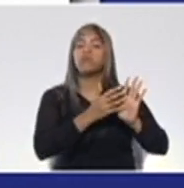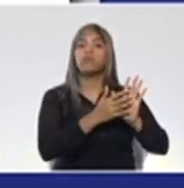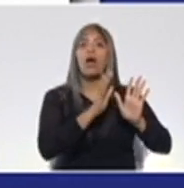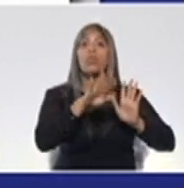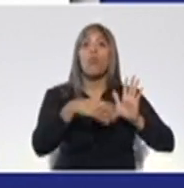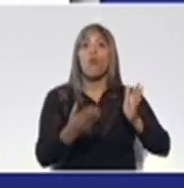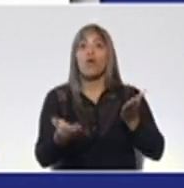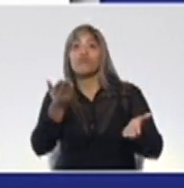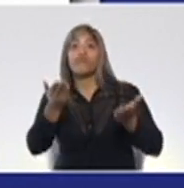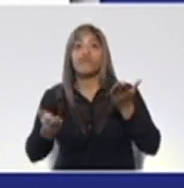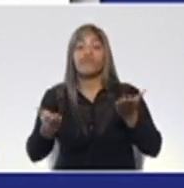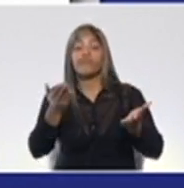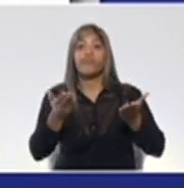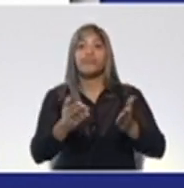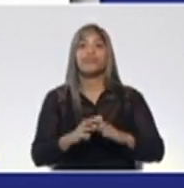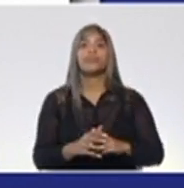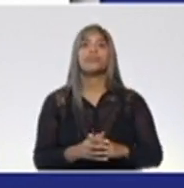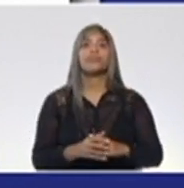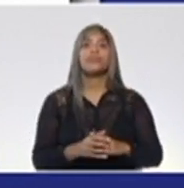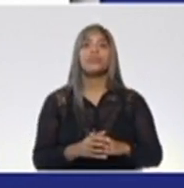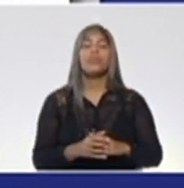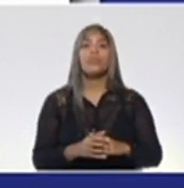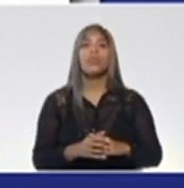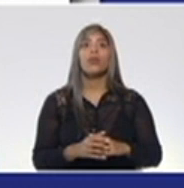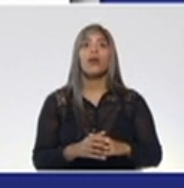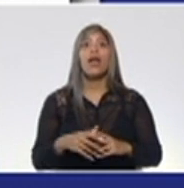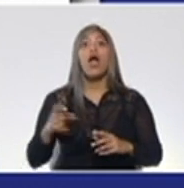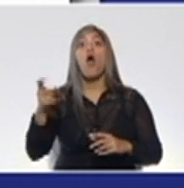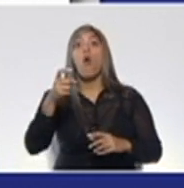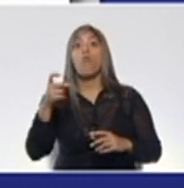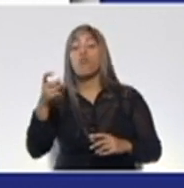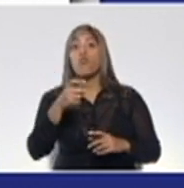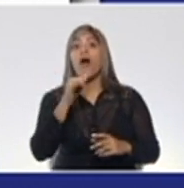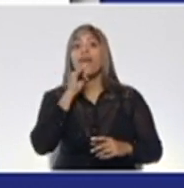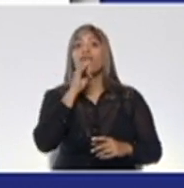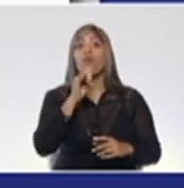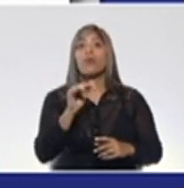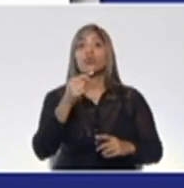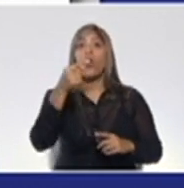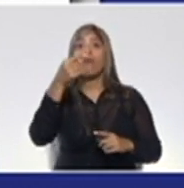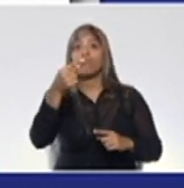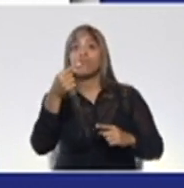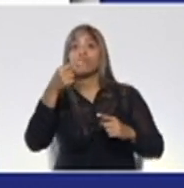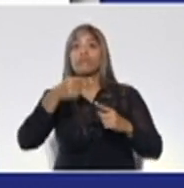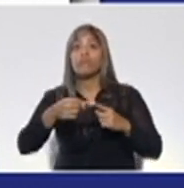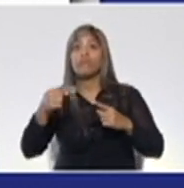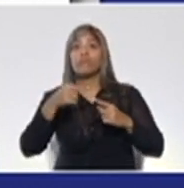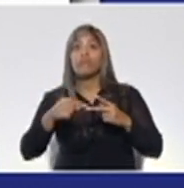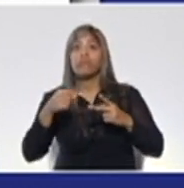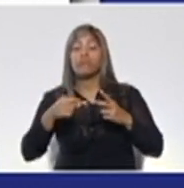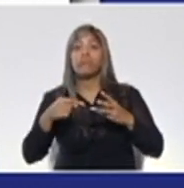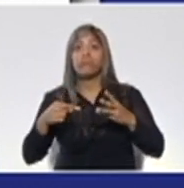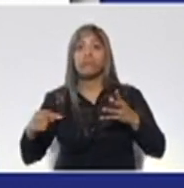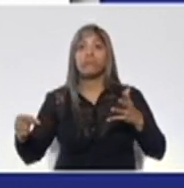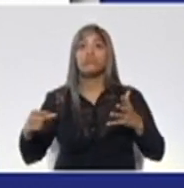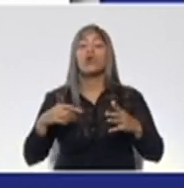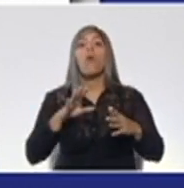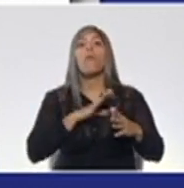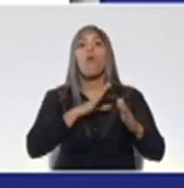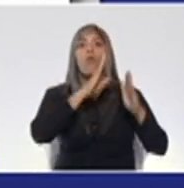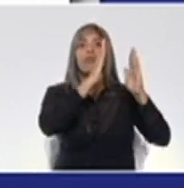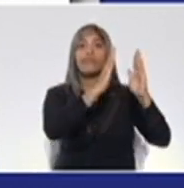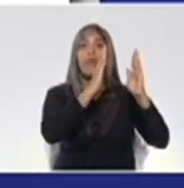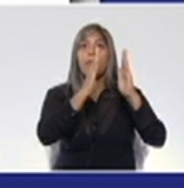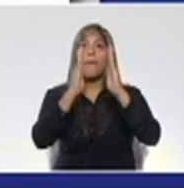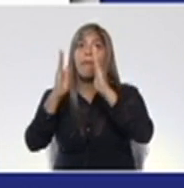cuadro comparativo. Ubicar los enunciados, ubicar la información en cada una de las columnas con